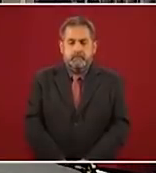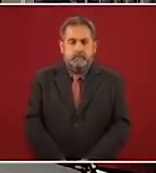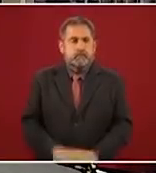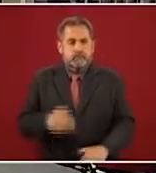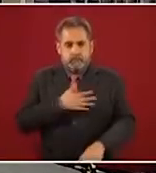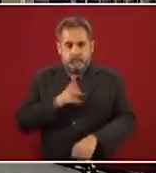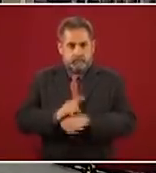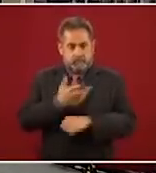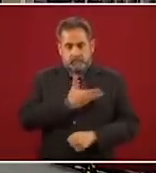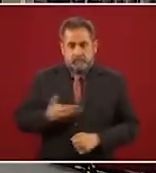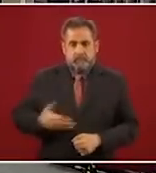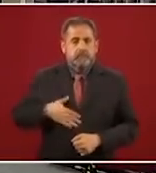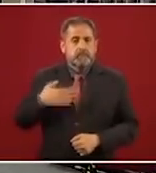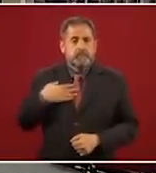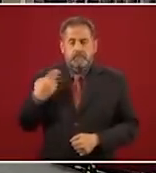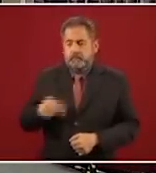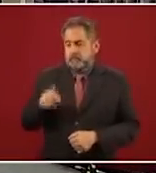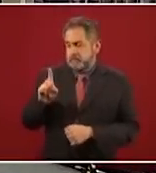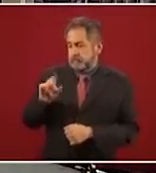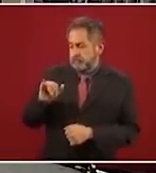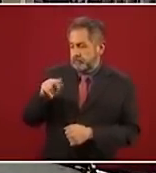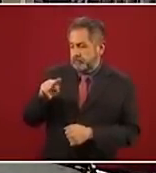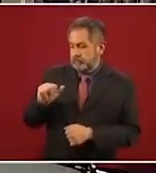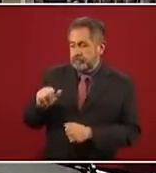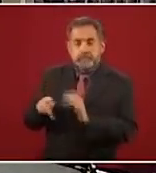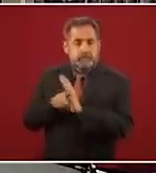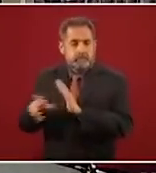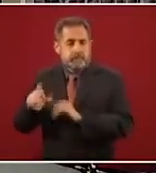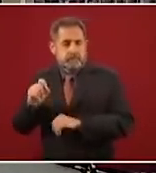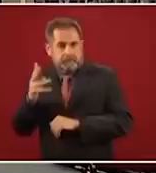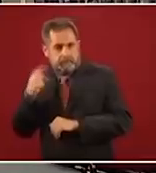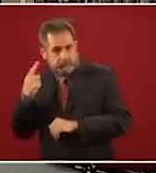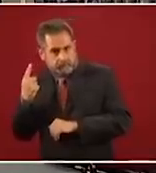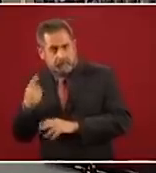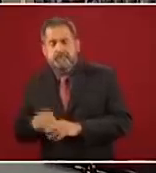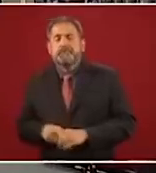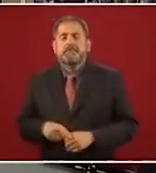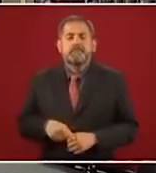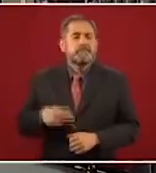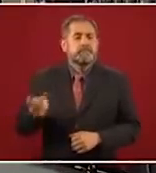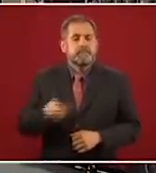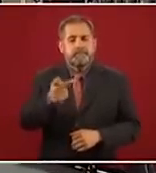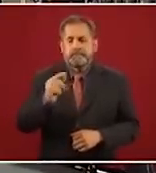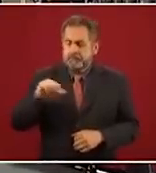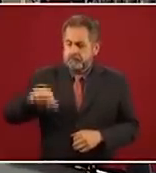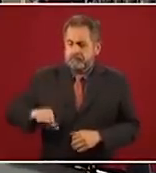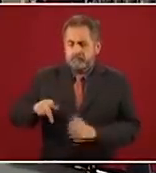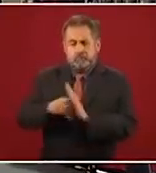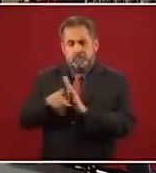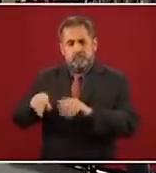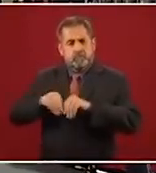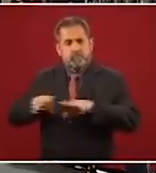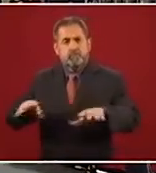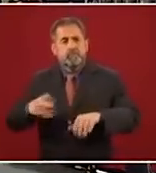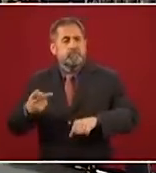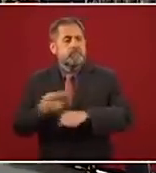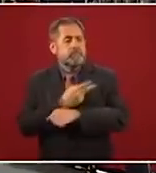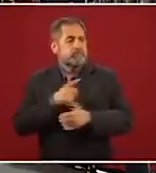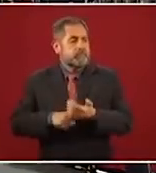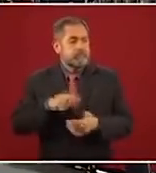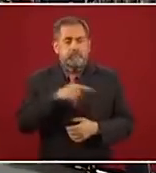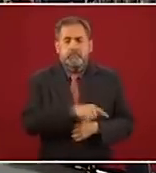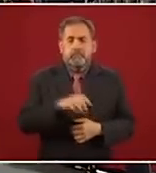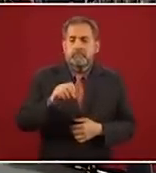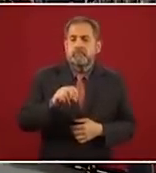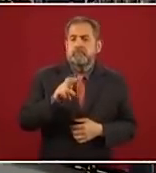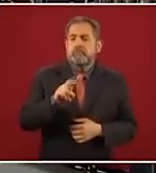Buenos días, presidente. Diana Benítez, del periódico 24 Horas. Preguntarle por un tema que publicamos hoy en seguimiento al caso de Ovidio